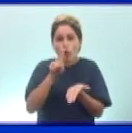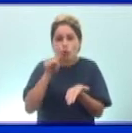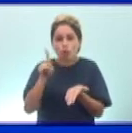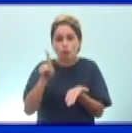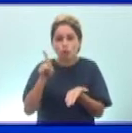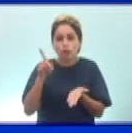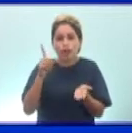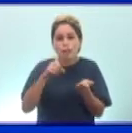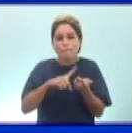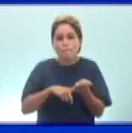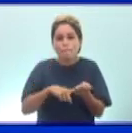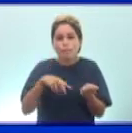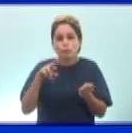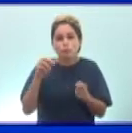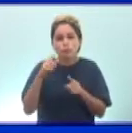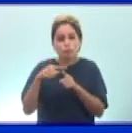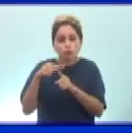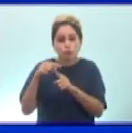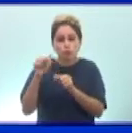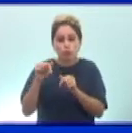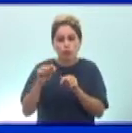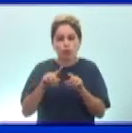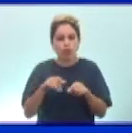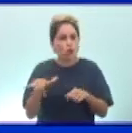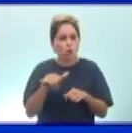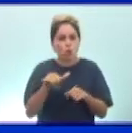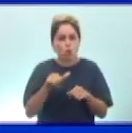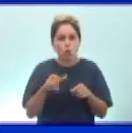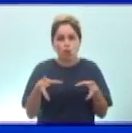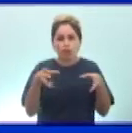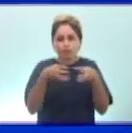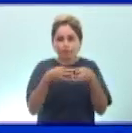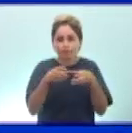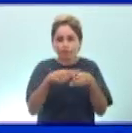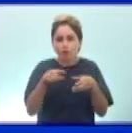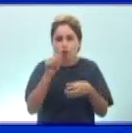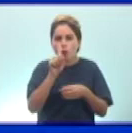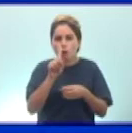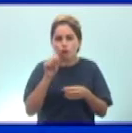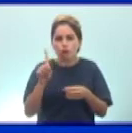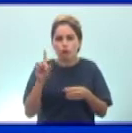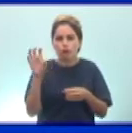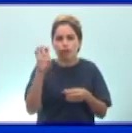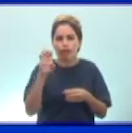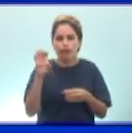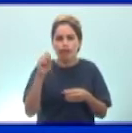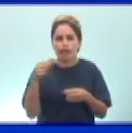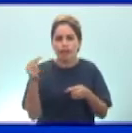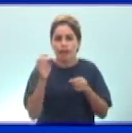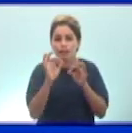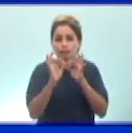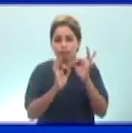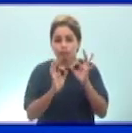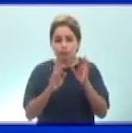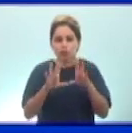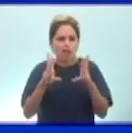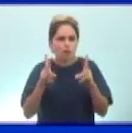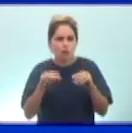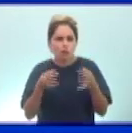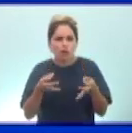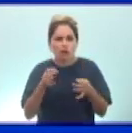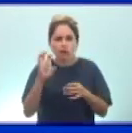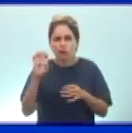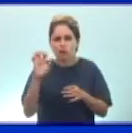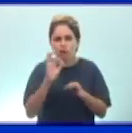también va a presentar en su envoltura 11 electrones, porque hablamos de átomos eléctricamente neutros. ¿Cuántos electrones yo debo distribuir?